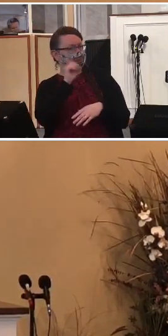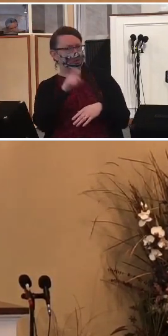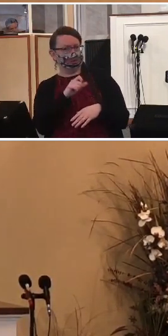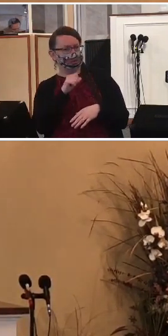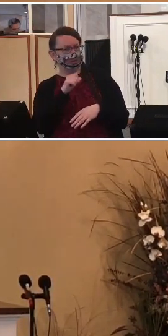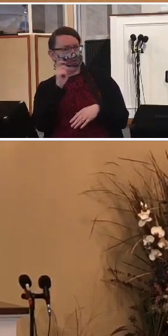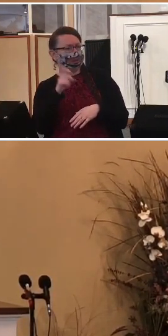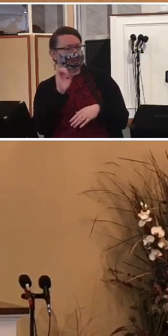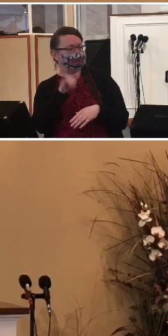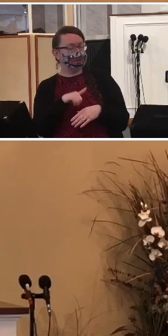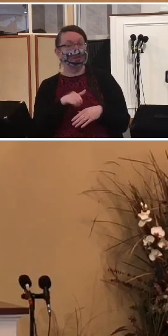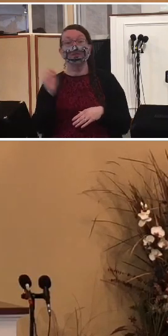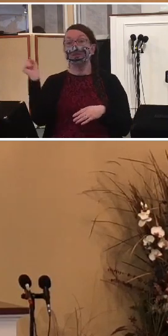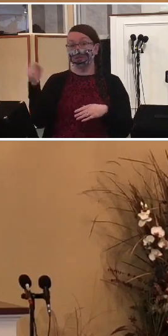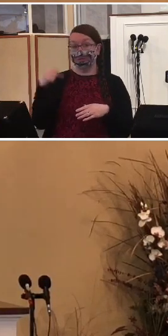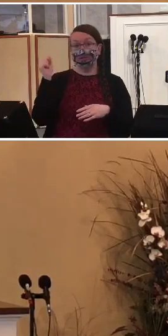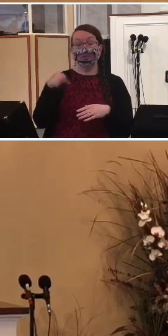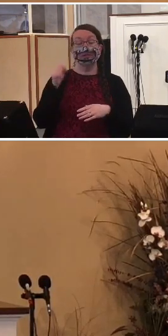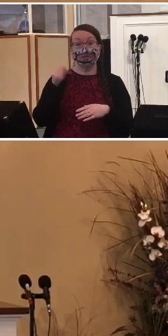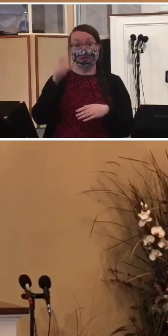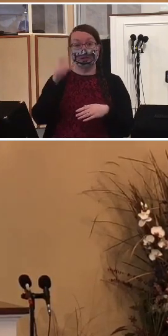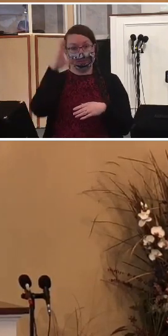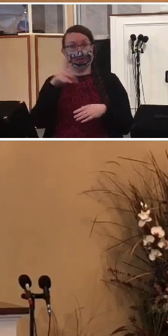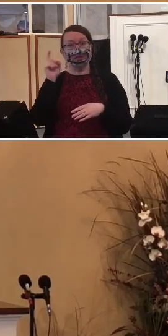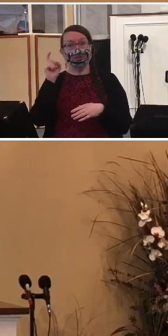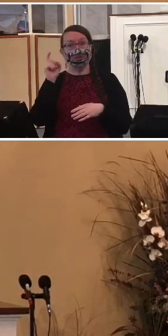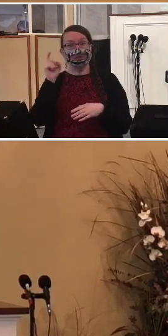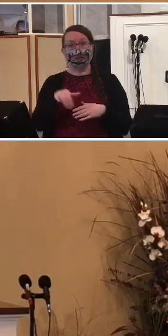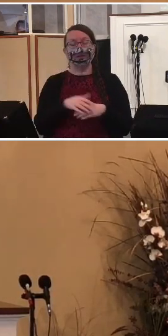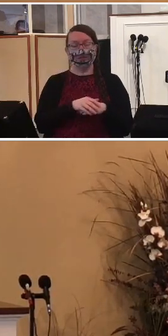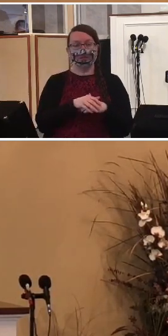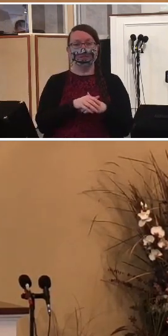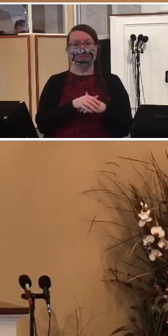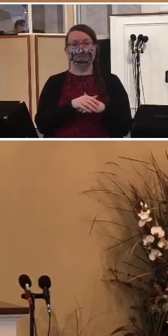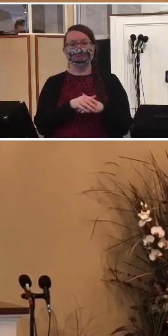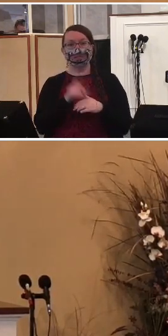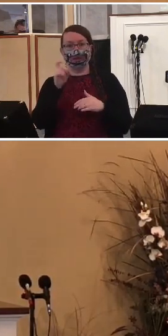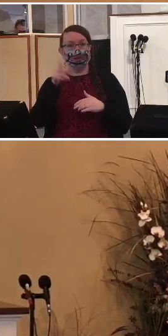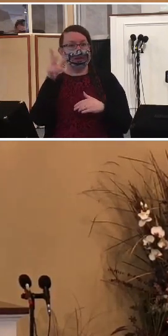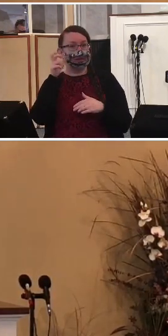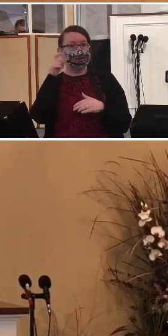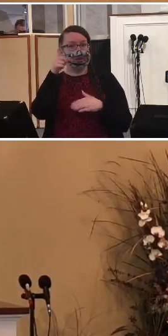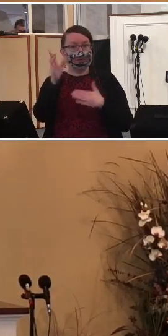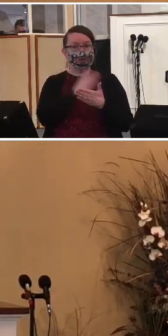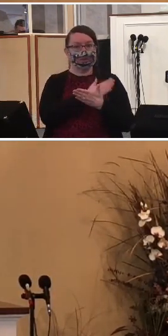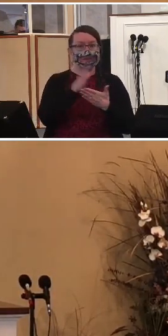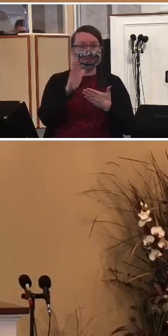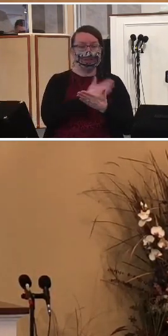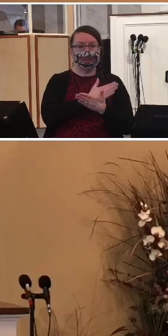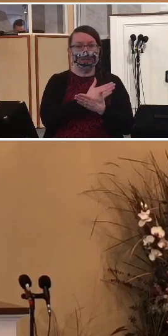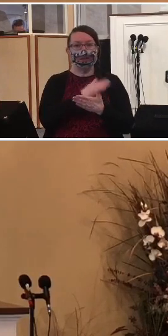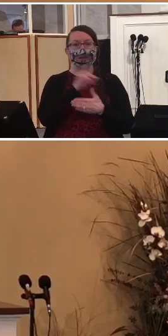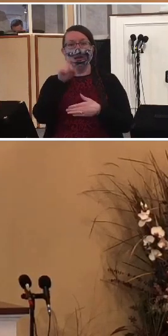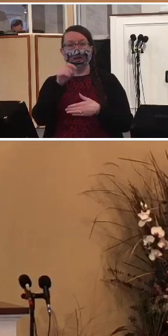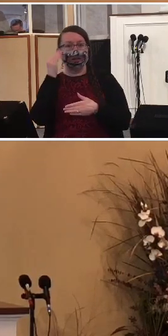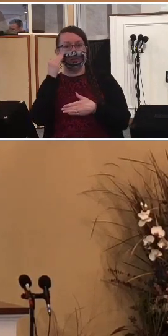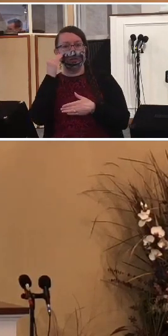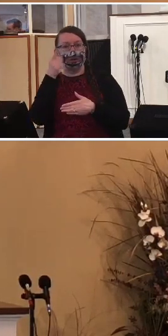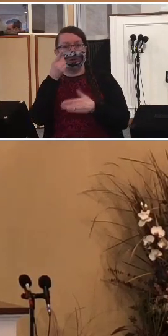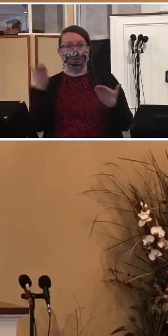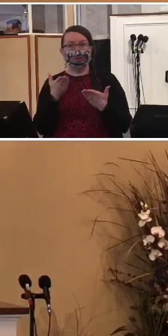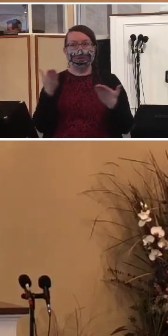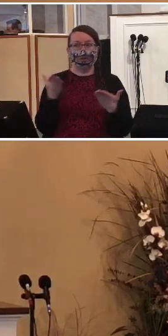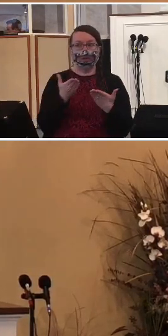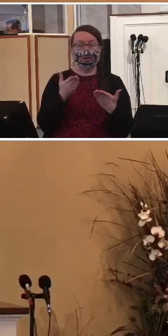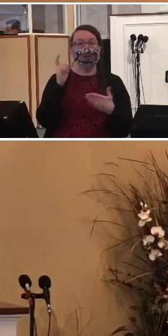necesitamos eso. Sí, el pastor necesita eso. Y yo necesito escucharte cantar y que tú estás